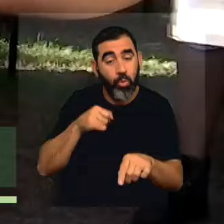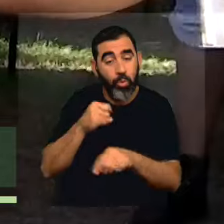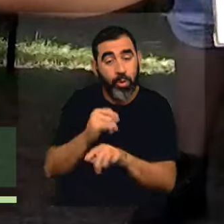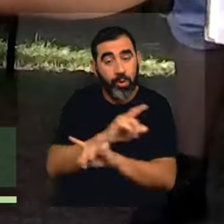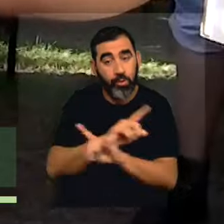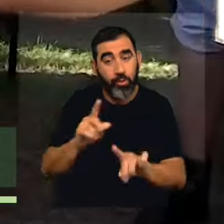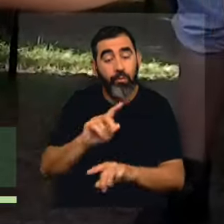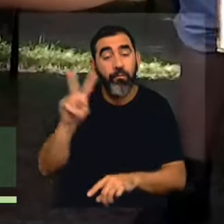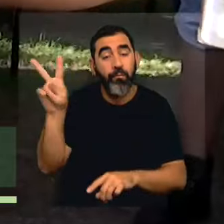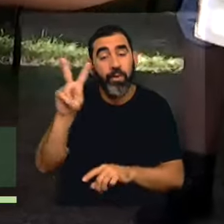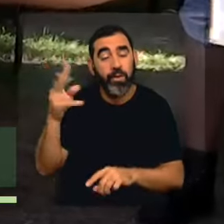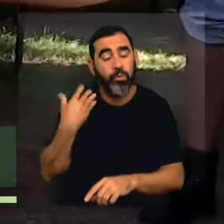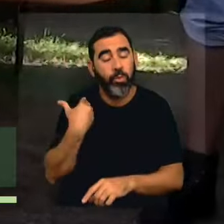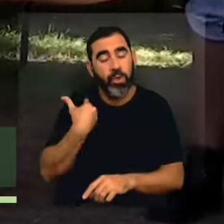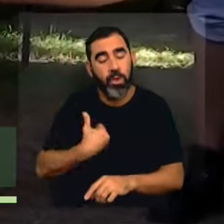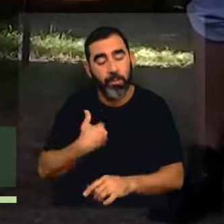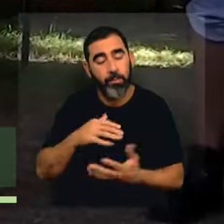errores